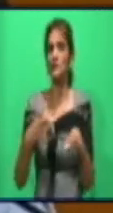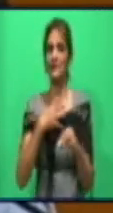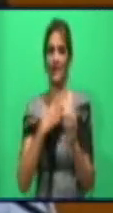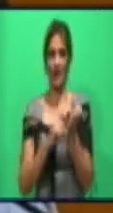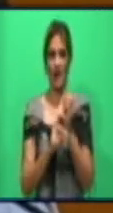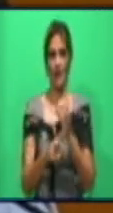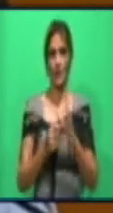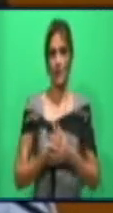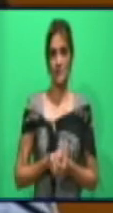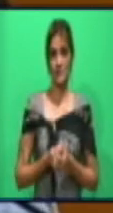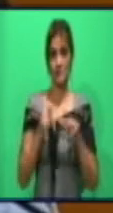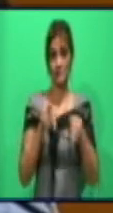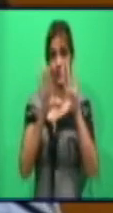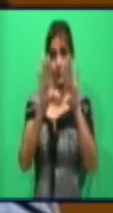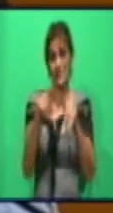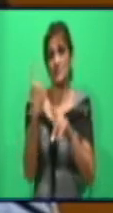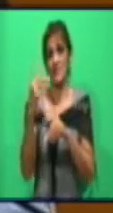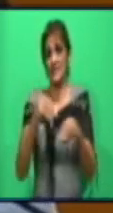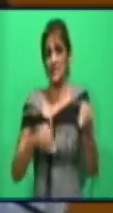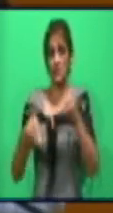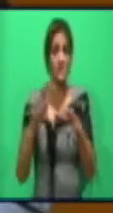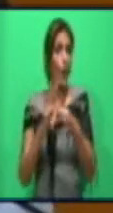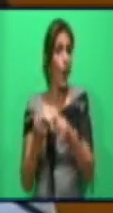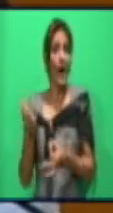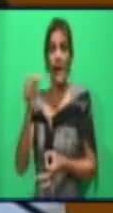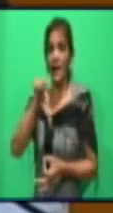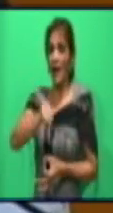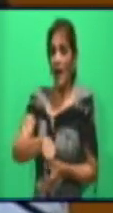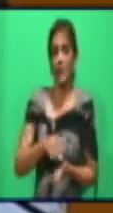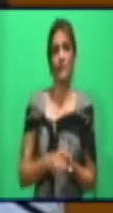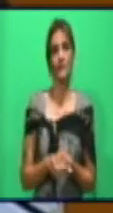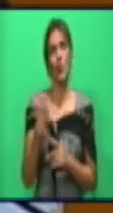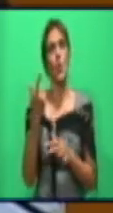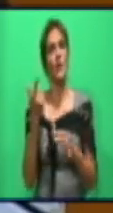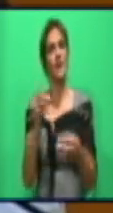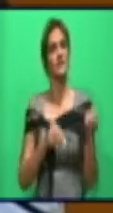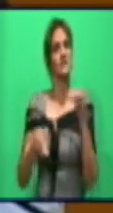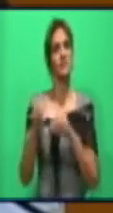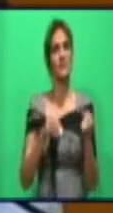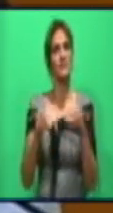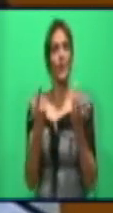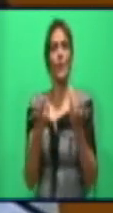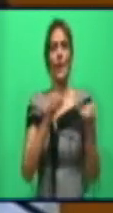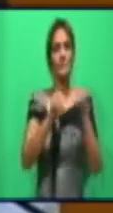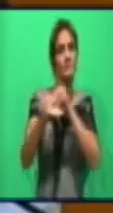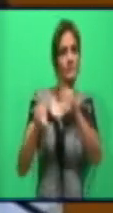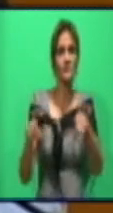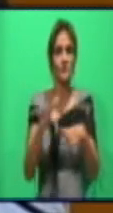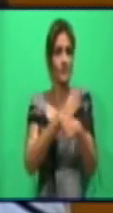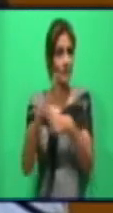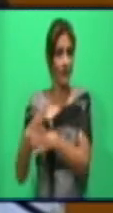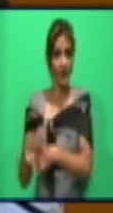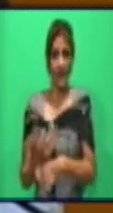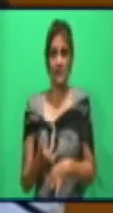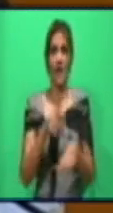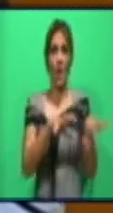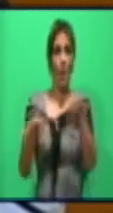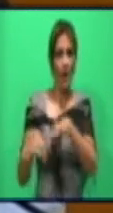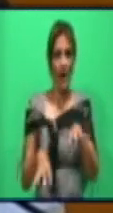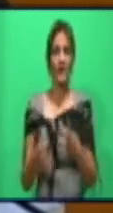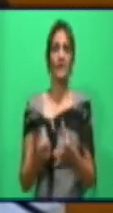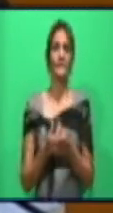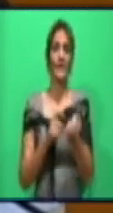dice es una situación muy grave es una situación de la provincia es una total dispersión de la enfermedad y que